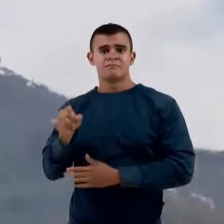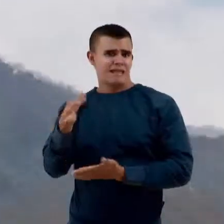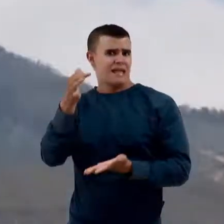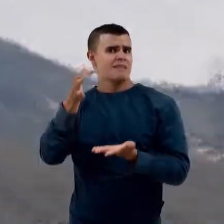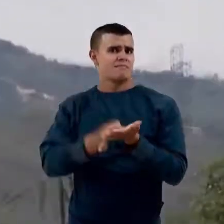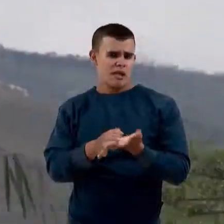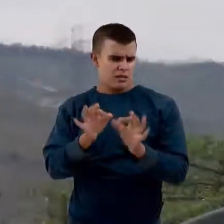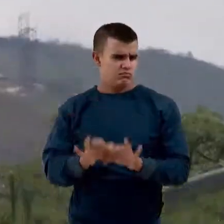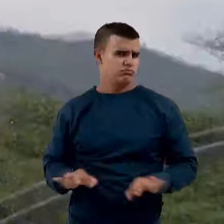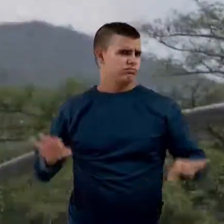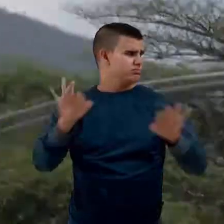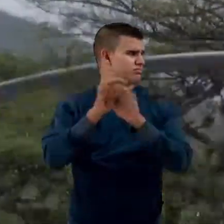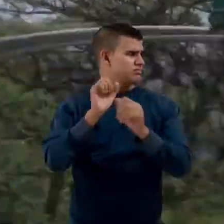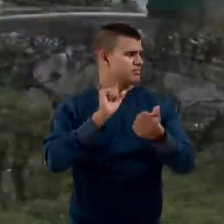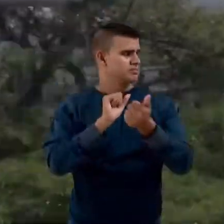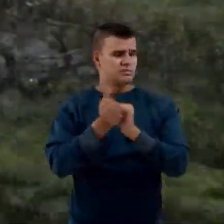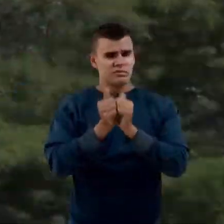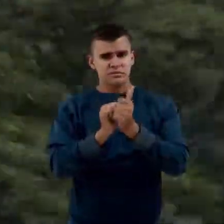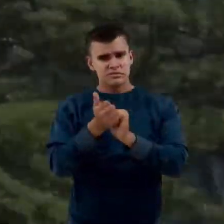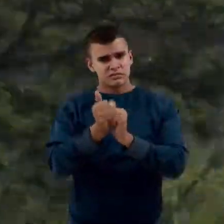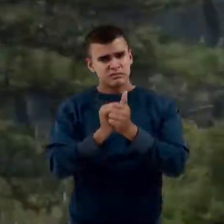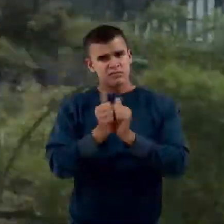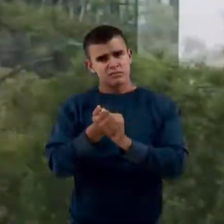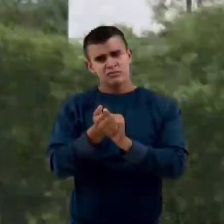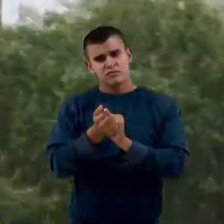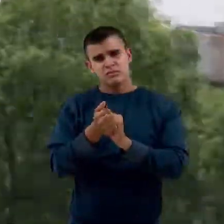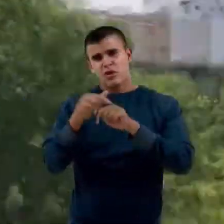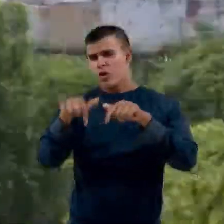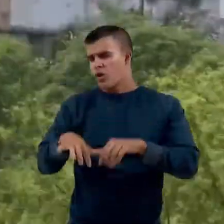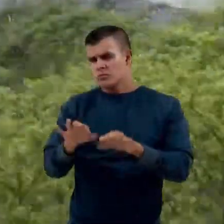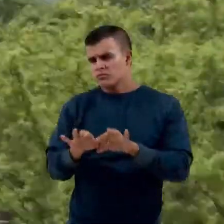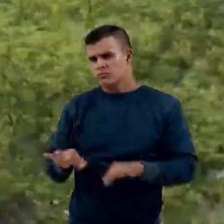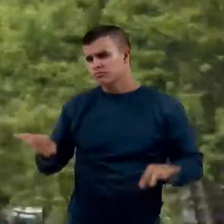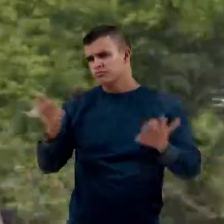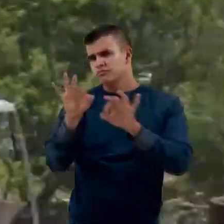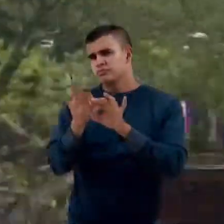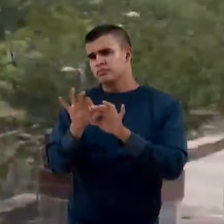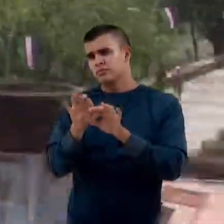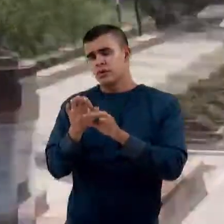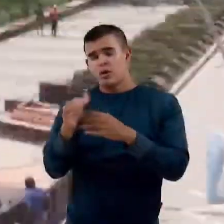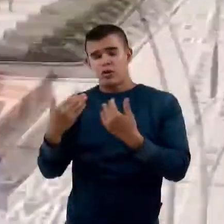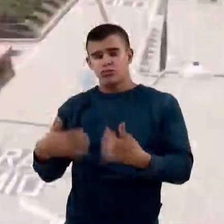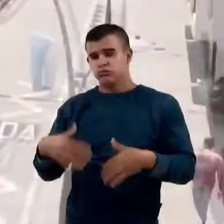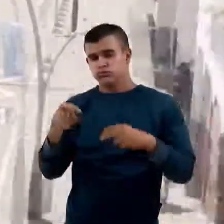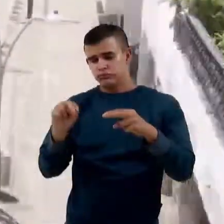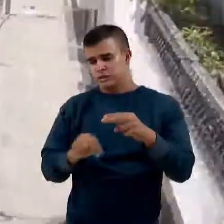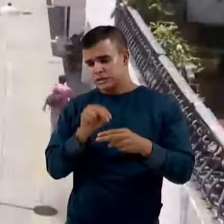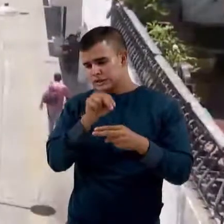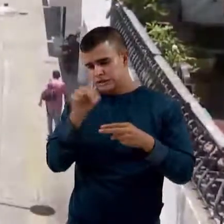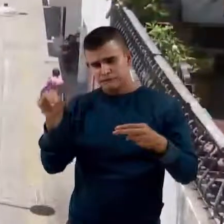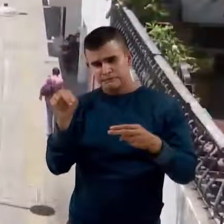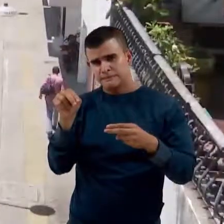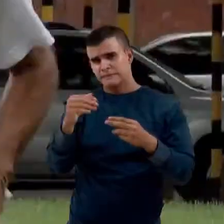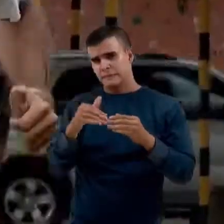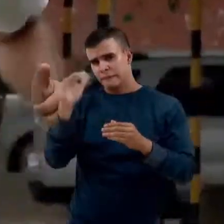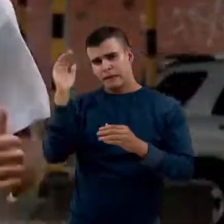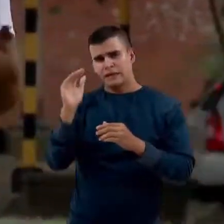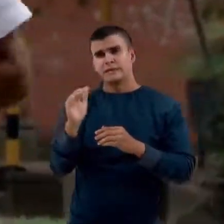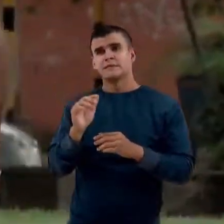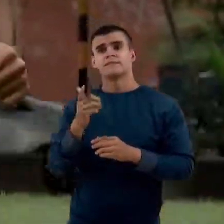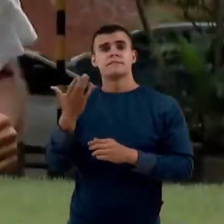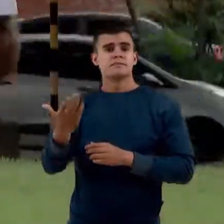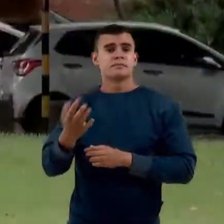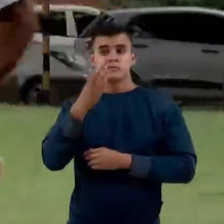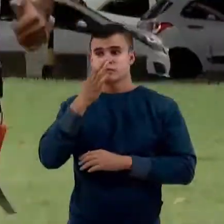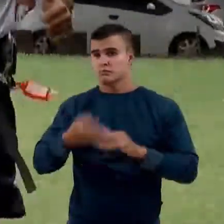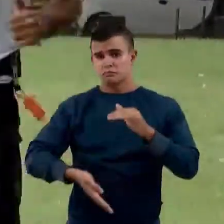ciudad deportiva muy importante y que está marcando hoy en día el nivel que tenemos. Por el